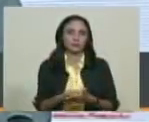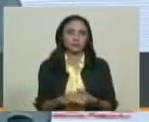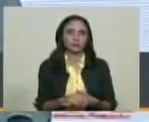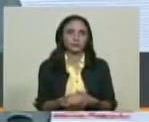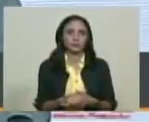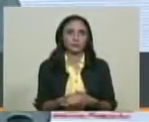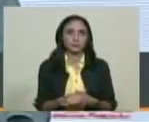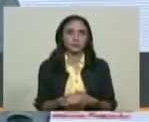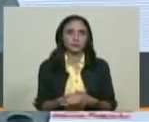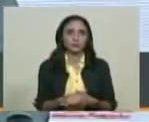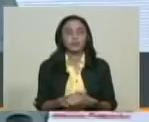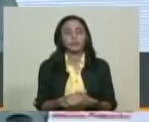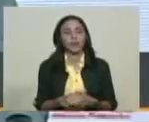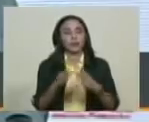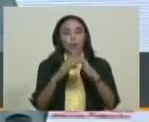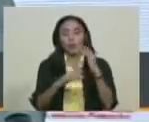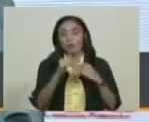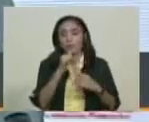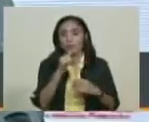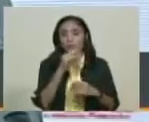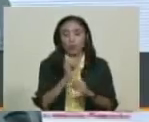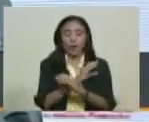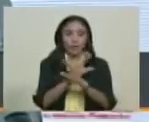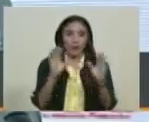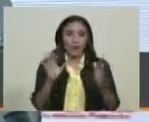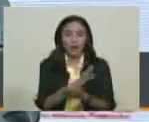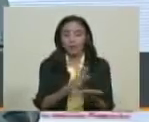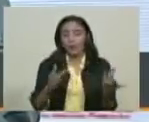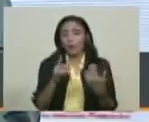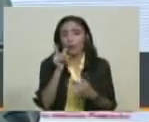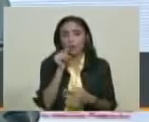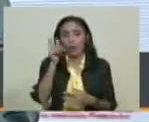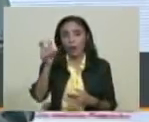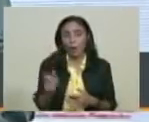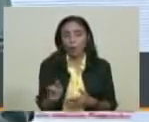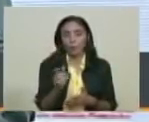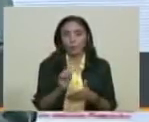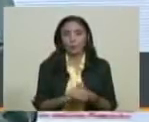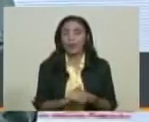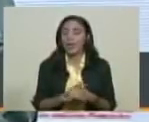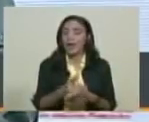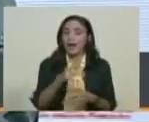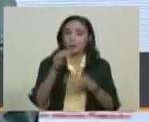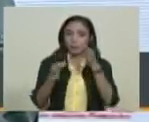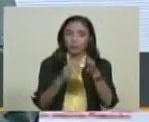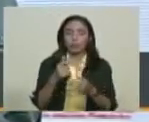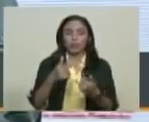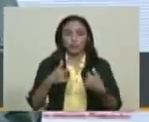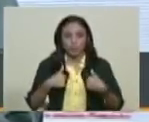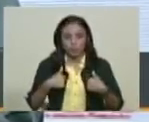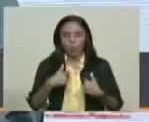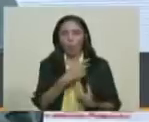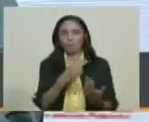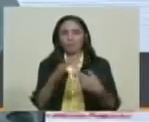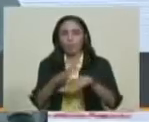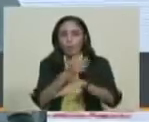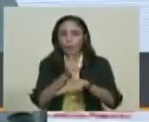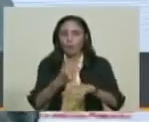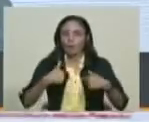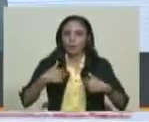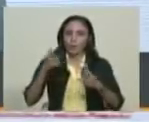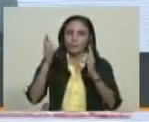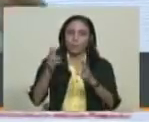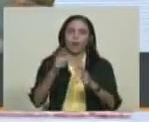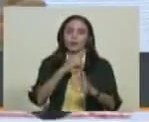y confesos de este terrorista, porque el terrorista declaró: yo iba a matar al presidente Nicolás